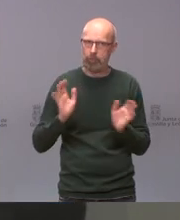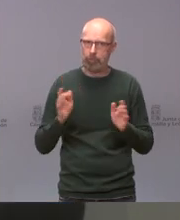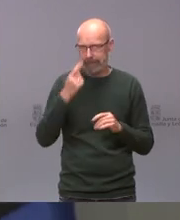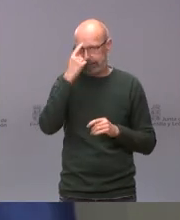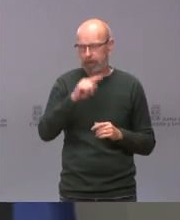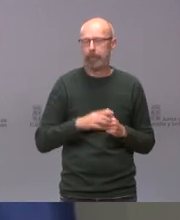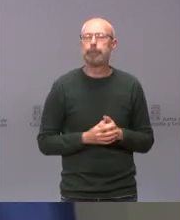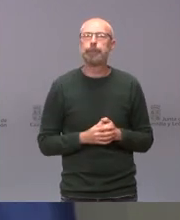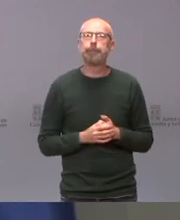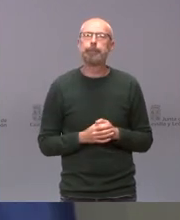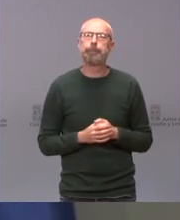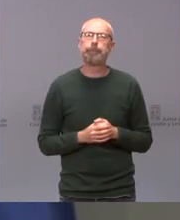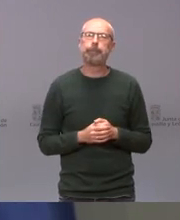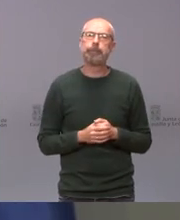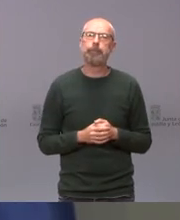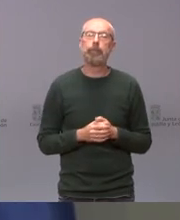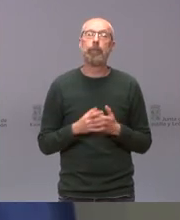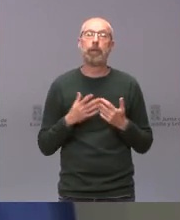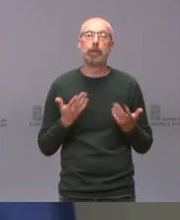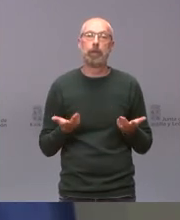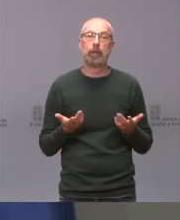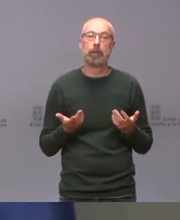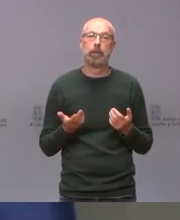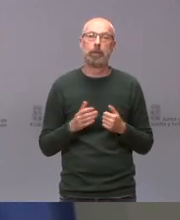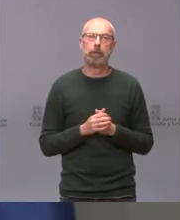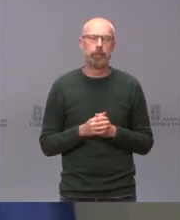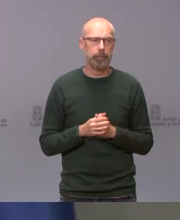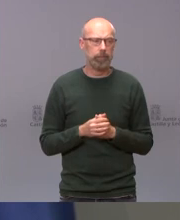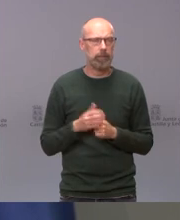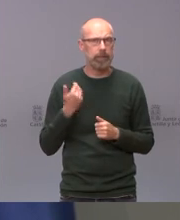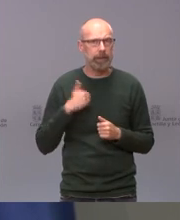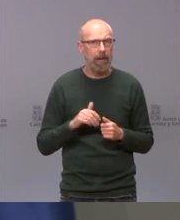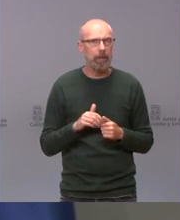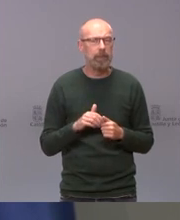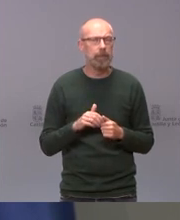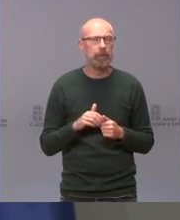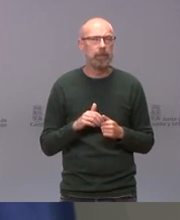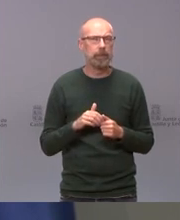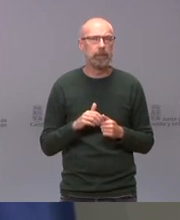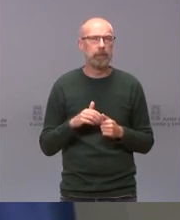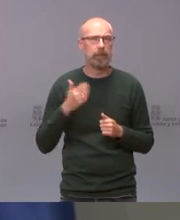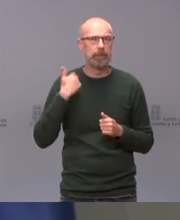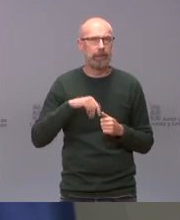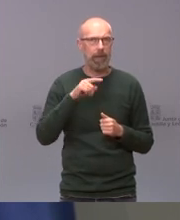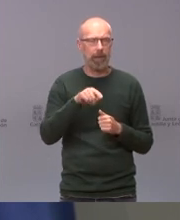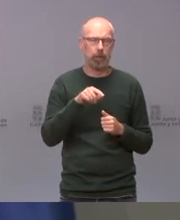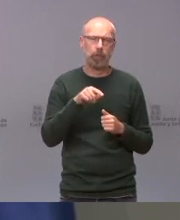sabe. Pero ya existía esa leyenda antes. Ya existía esa leyenda